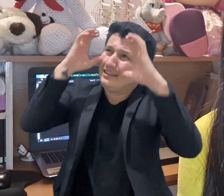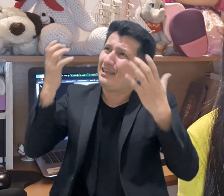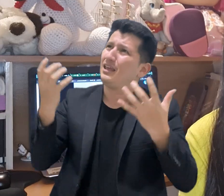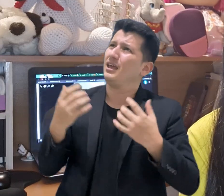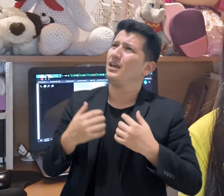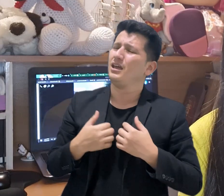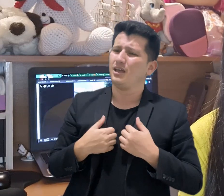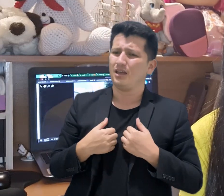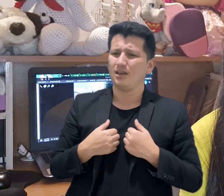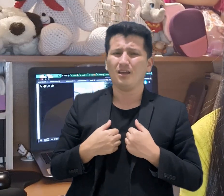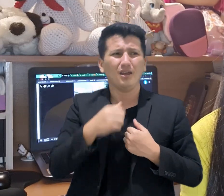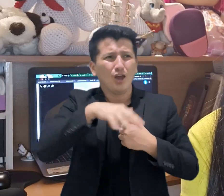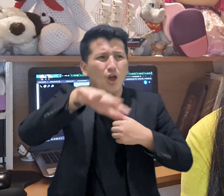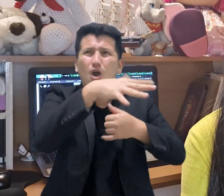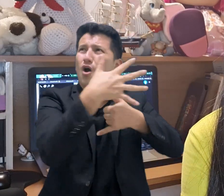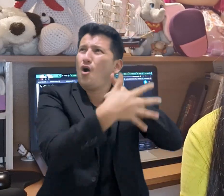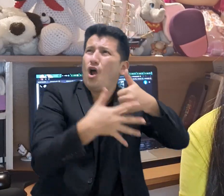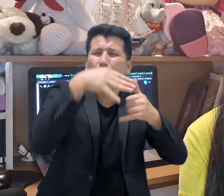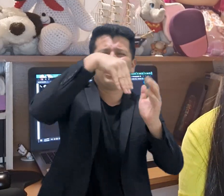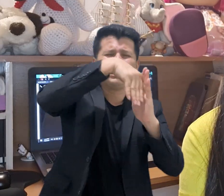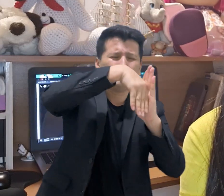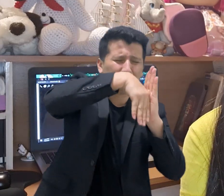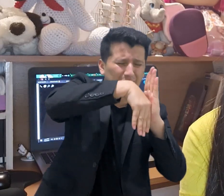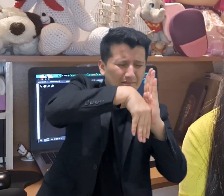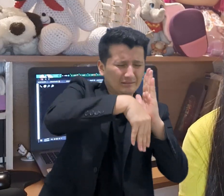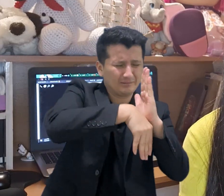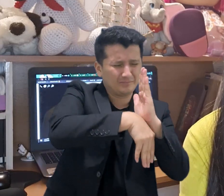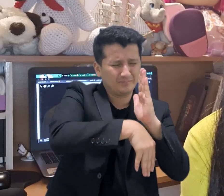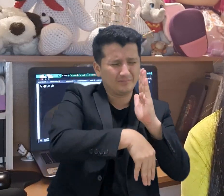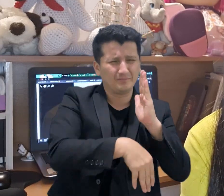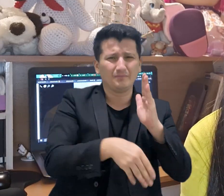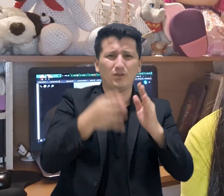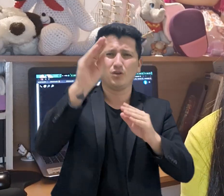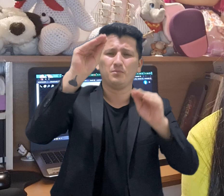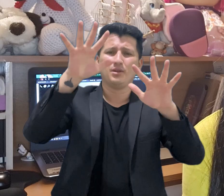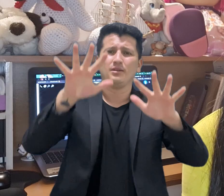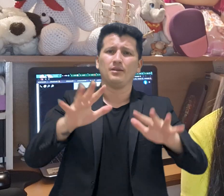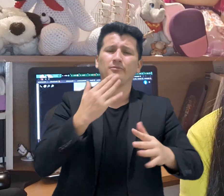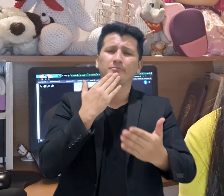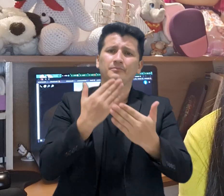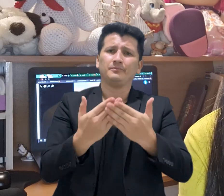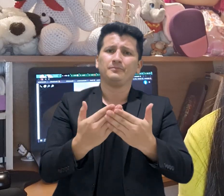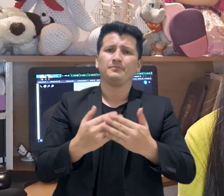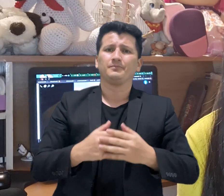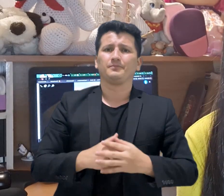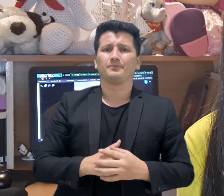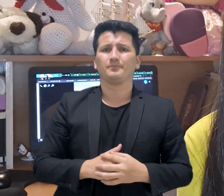cayendo a pedazos. Que Dios los bendiga. Gracias.